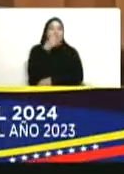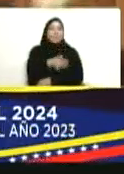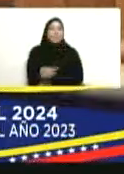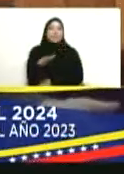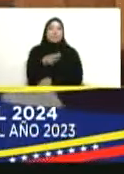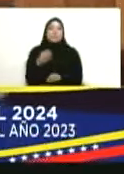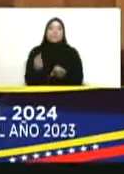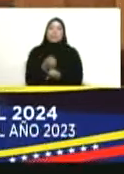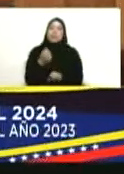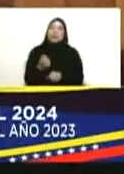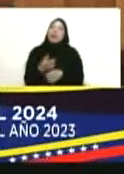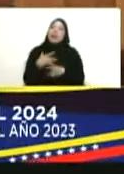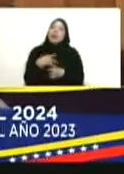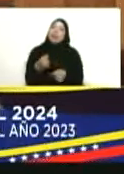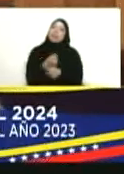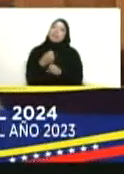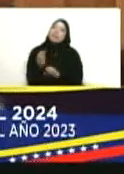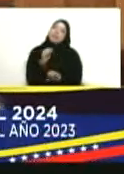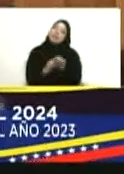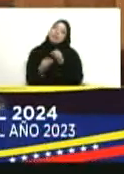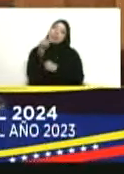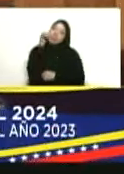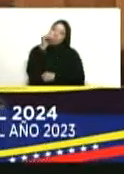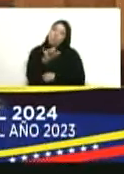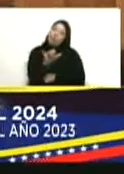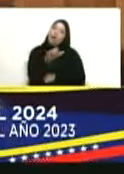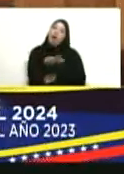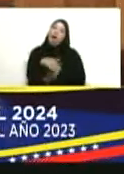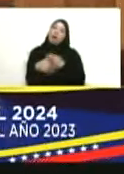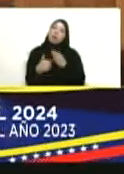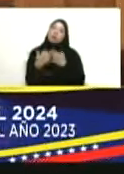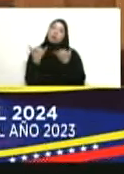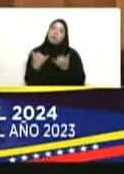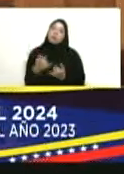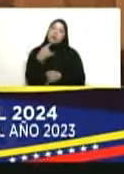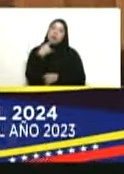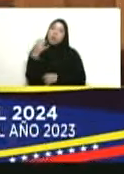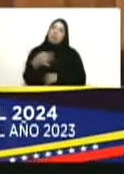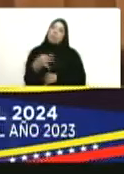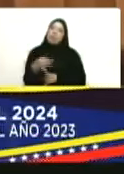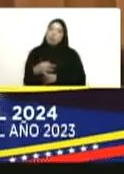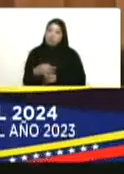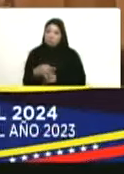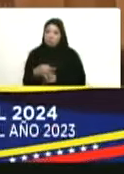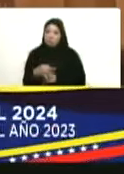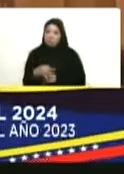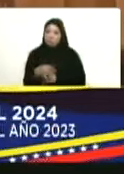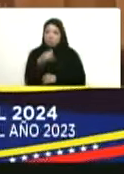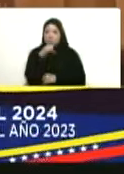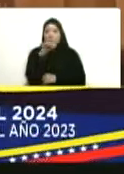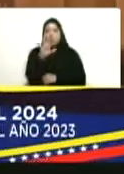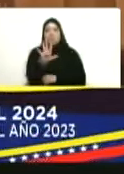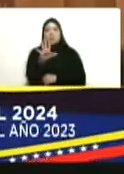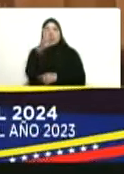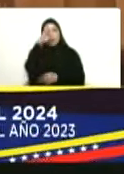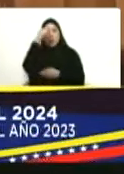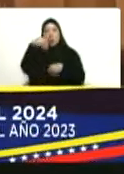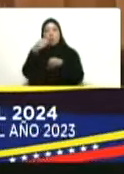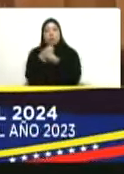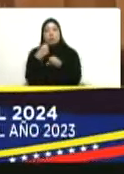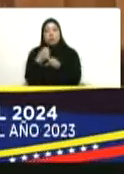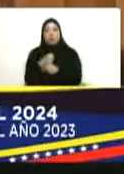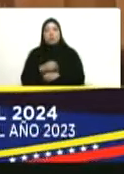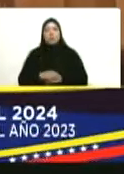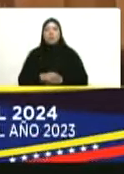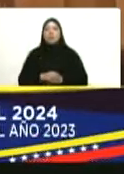tolerancia inmensa frente a ellos, a pesar de haber descubierto y desmantelado 5 conspiraciones,